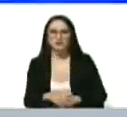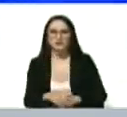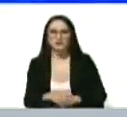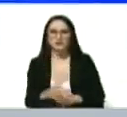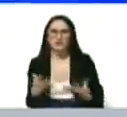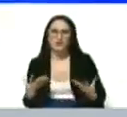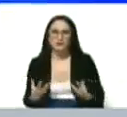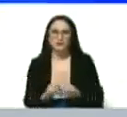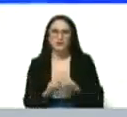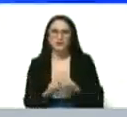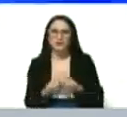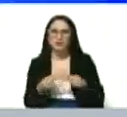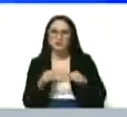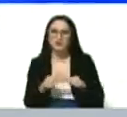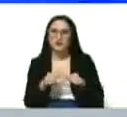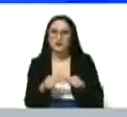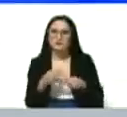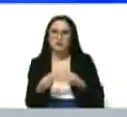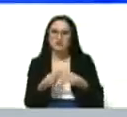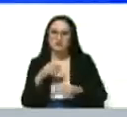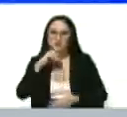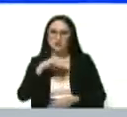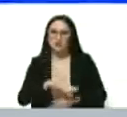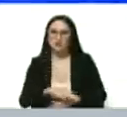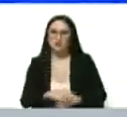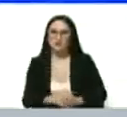juntos seguimos haciendo historia.